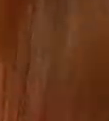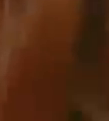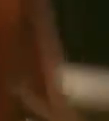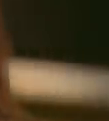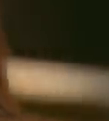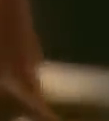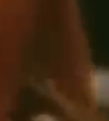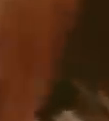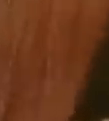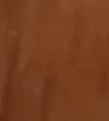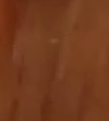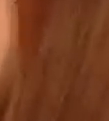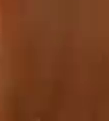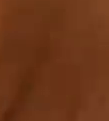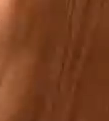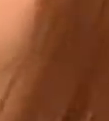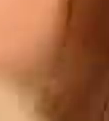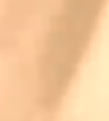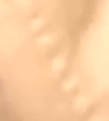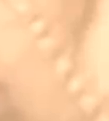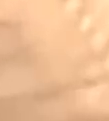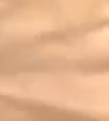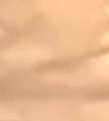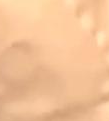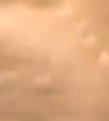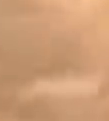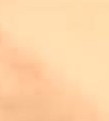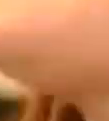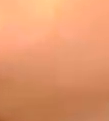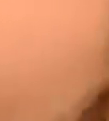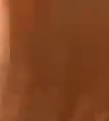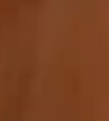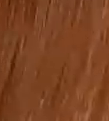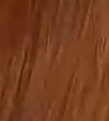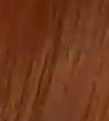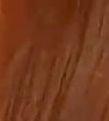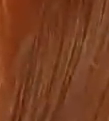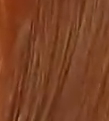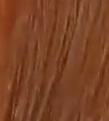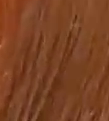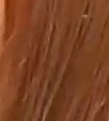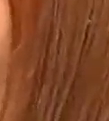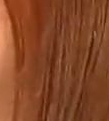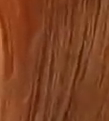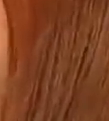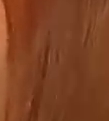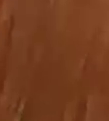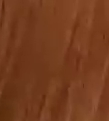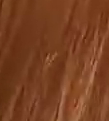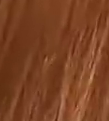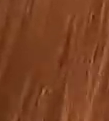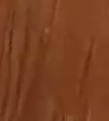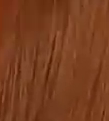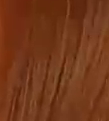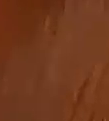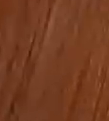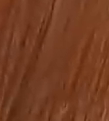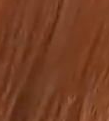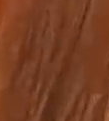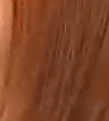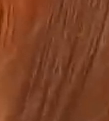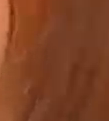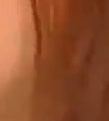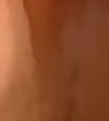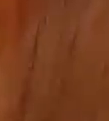la alegría de andar juntos, con hogares de la patria, la alegría de andar juntos. La mujer que